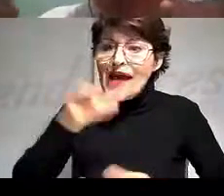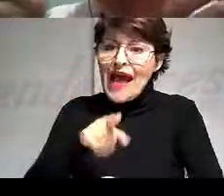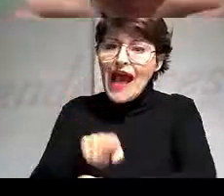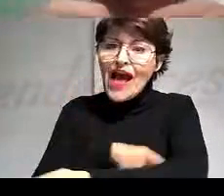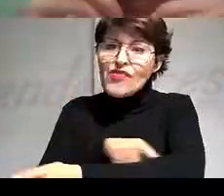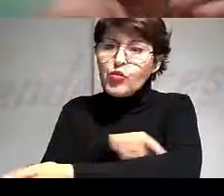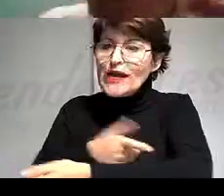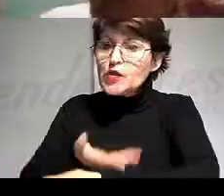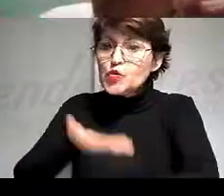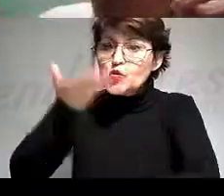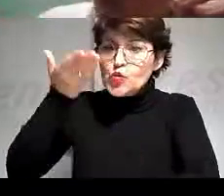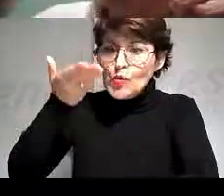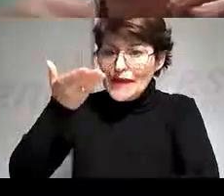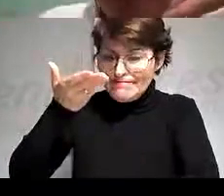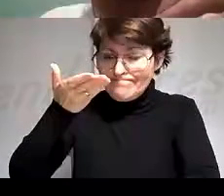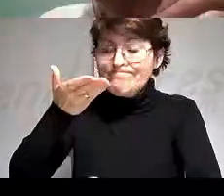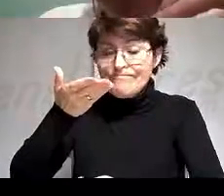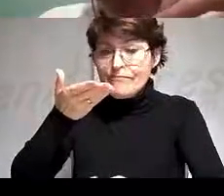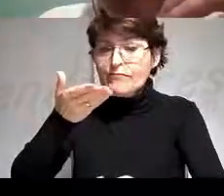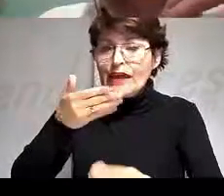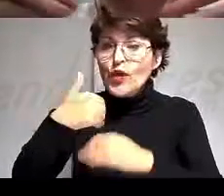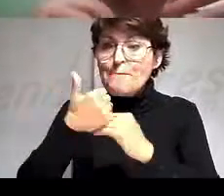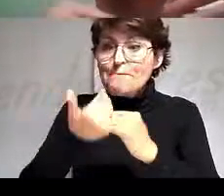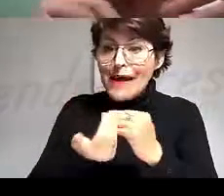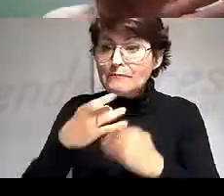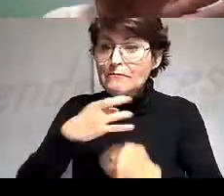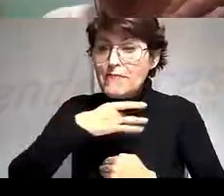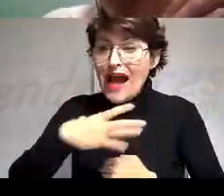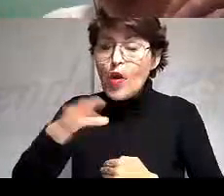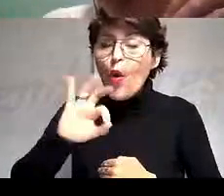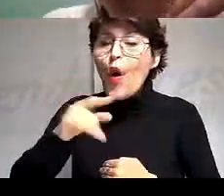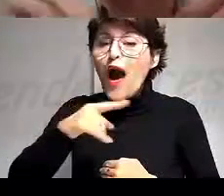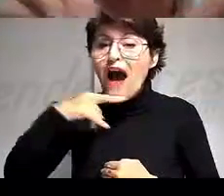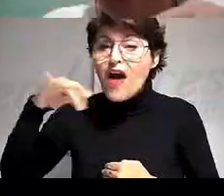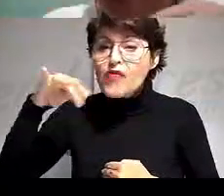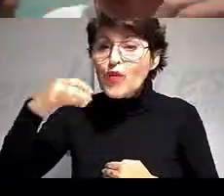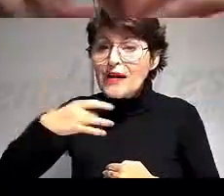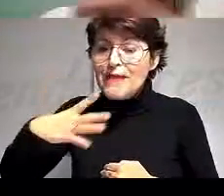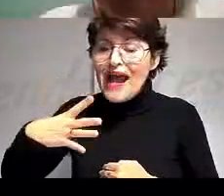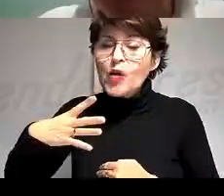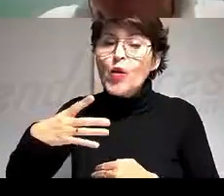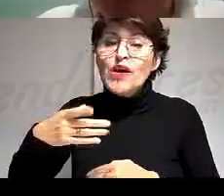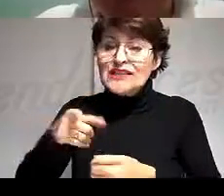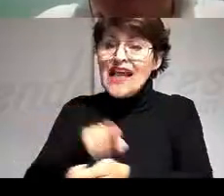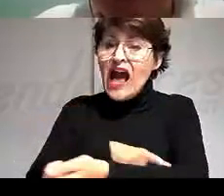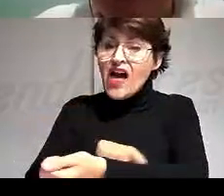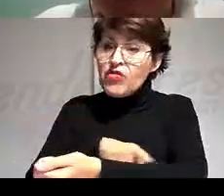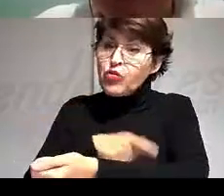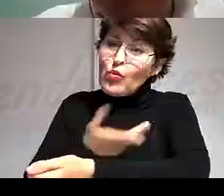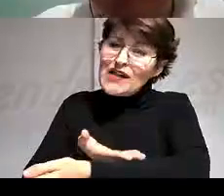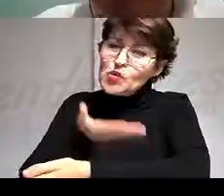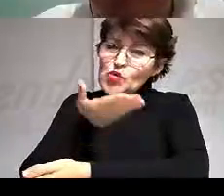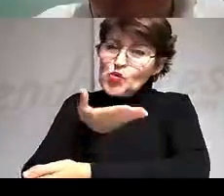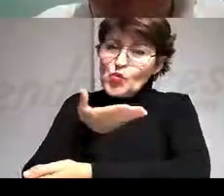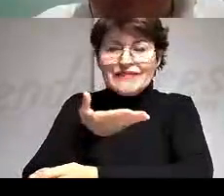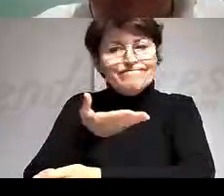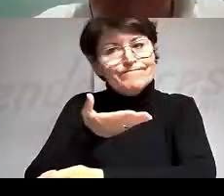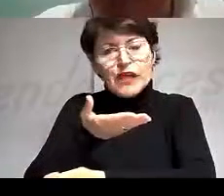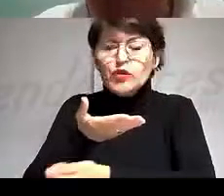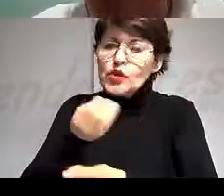azúcar puro. Hay una descarga de insulina, una sobrecarga de insulina, un sobretrabajo del páncreas, y esto a largo plazo nos puede condicionar la